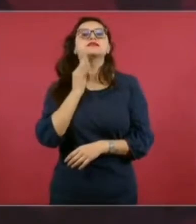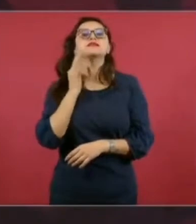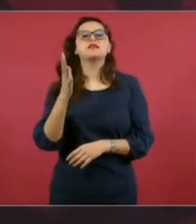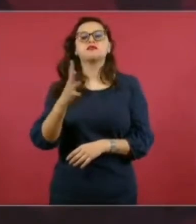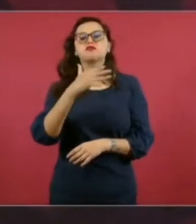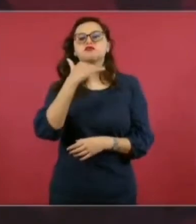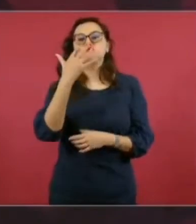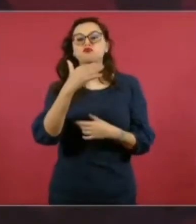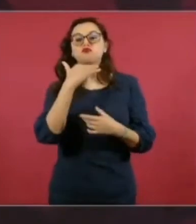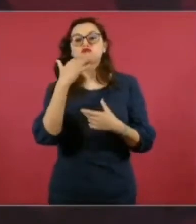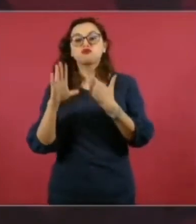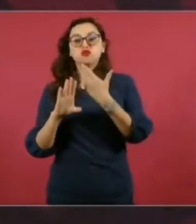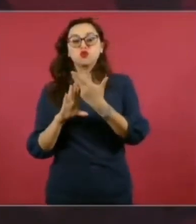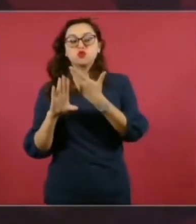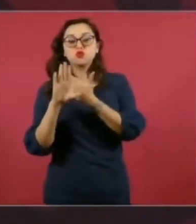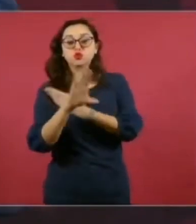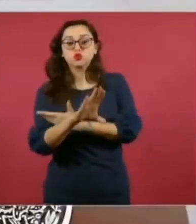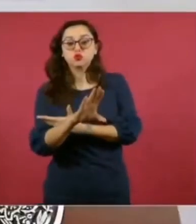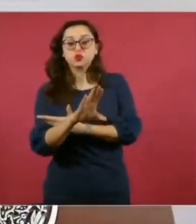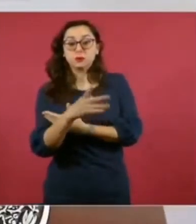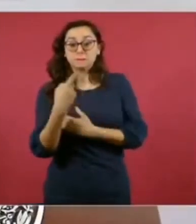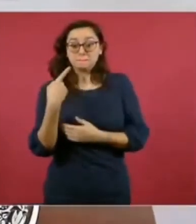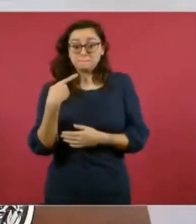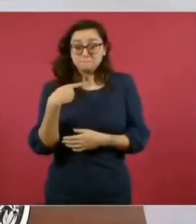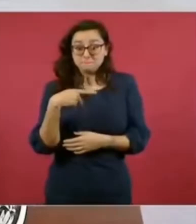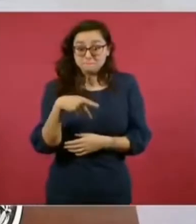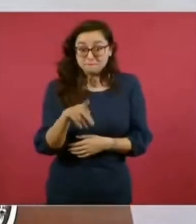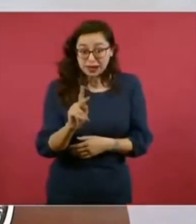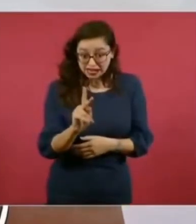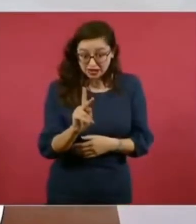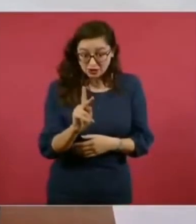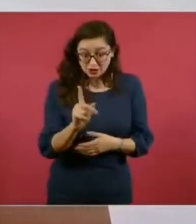pero no era delito